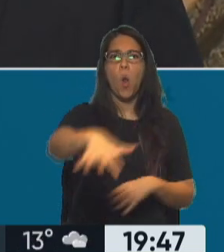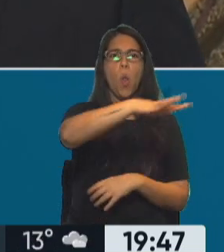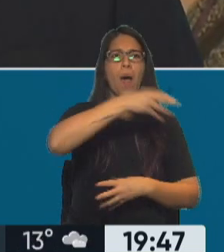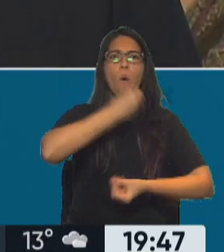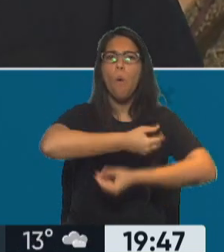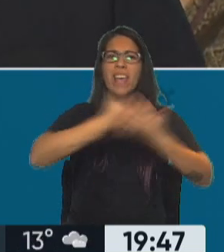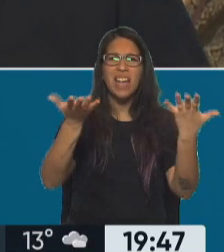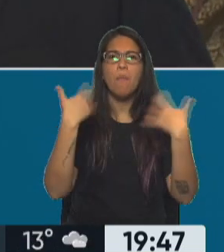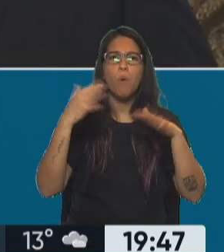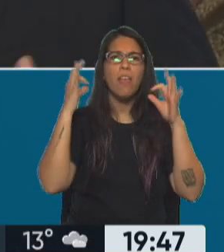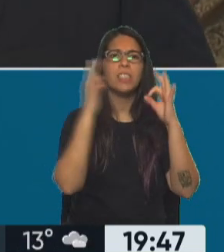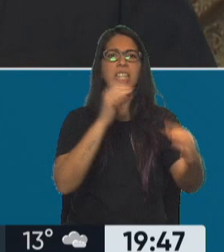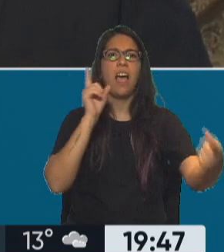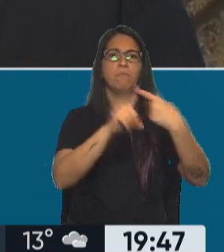darlo.